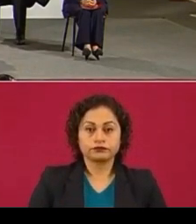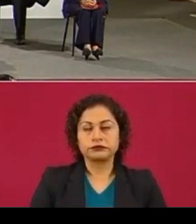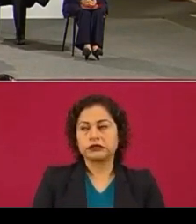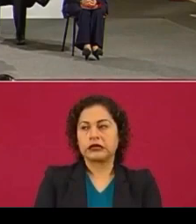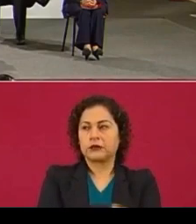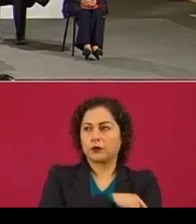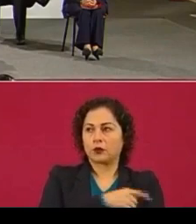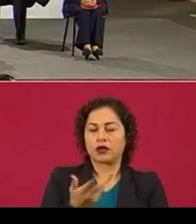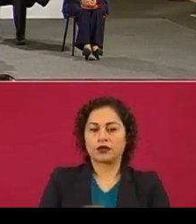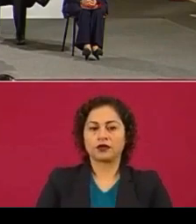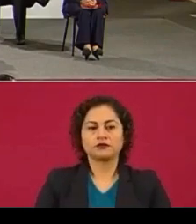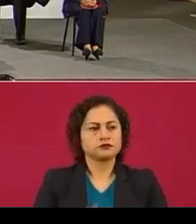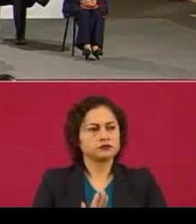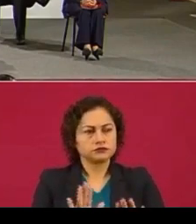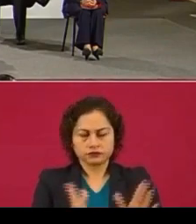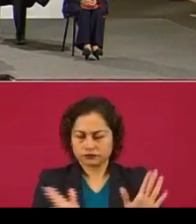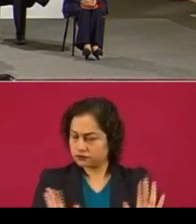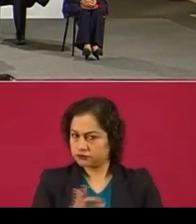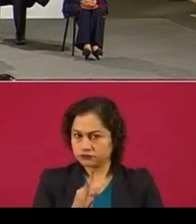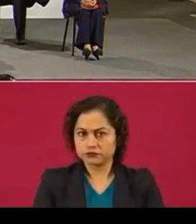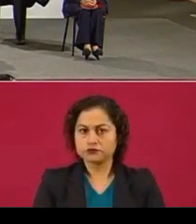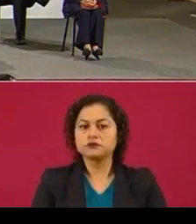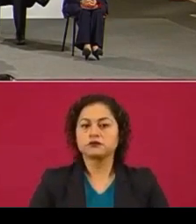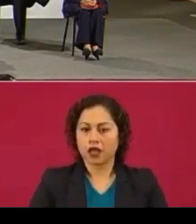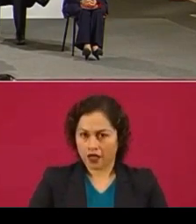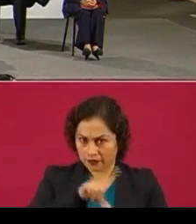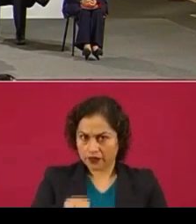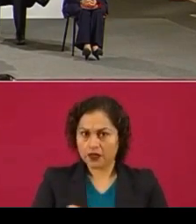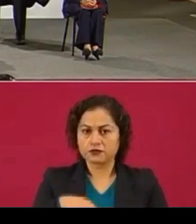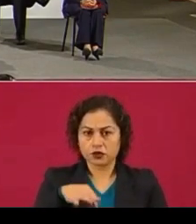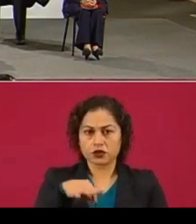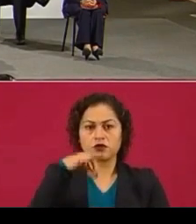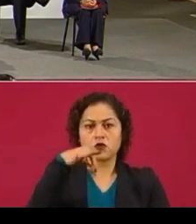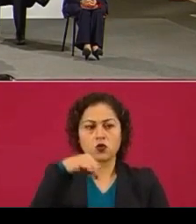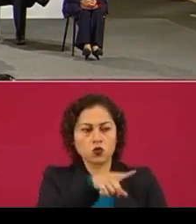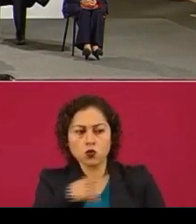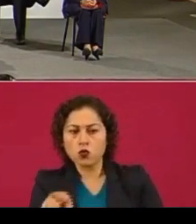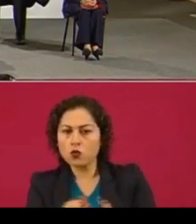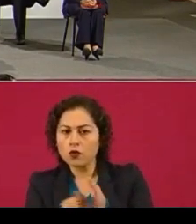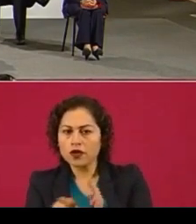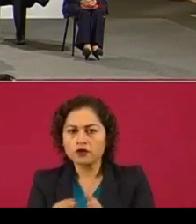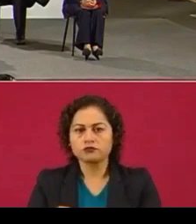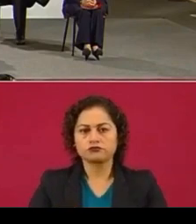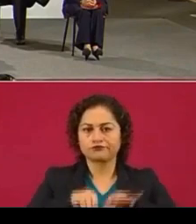entonces, nada más. La damos a conocer a los medios. La dan a conocer. Uh-huh. Bueno.